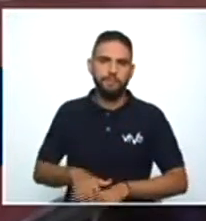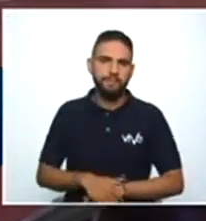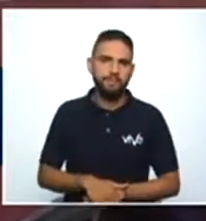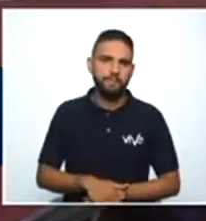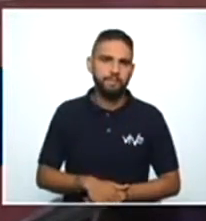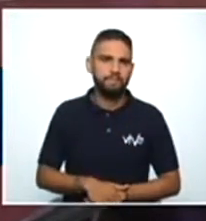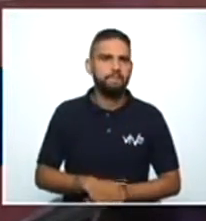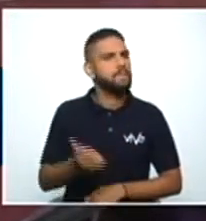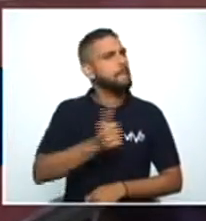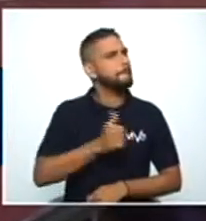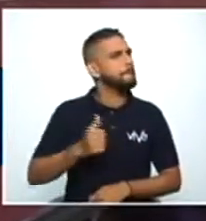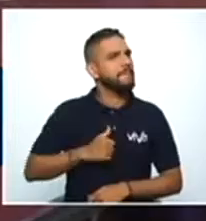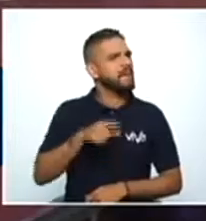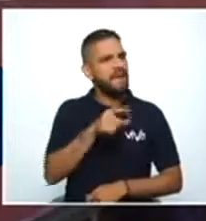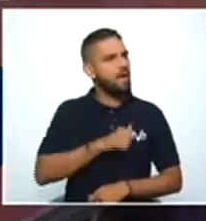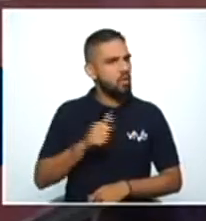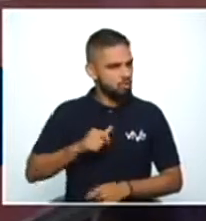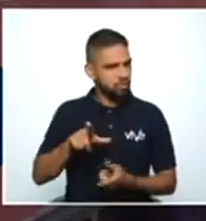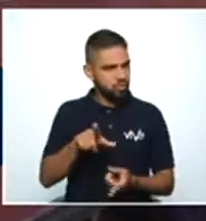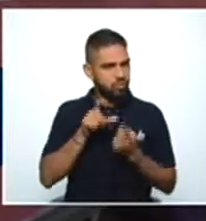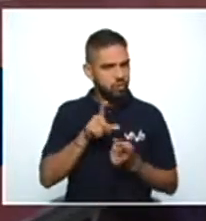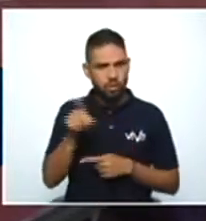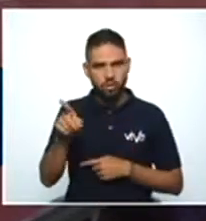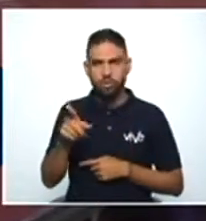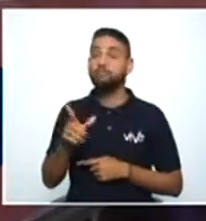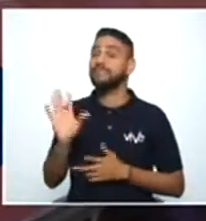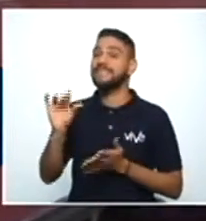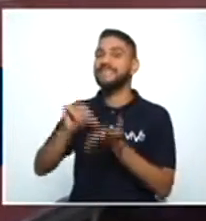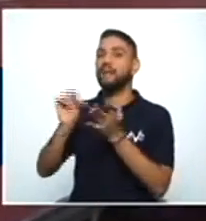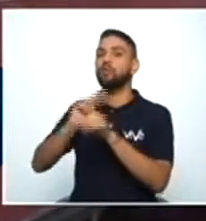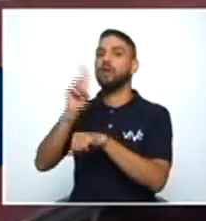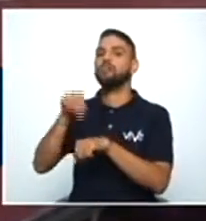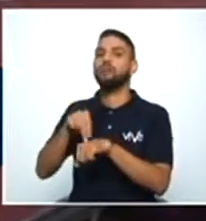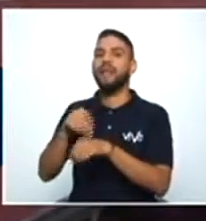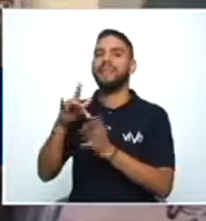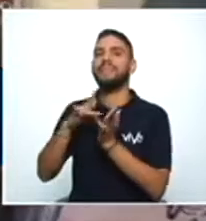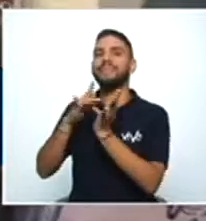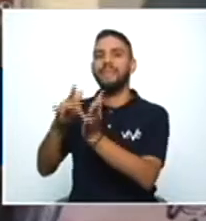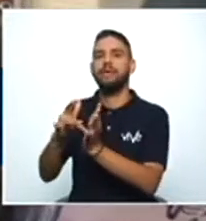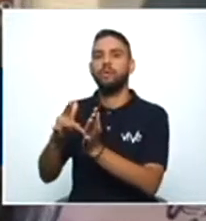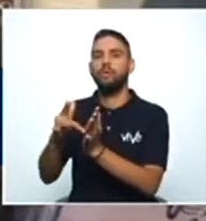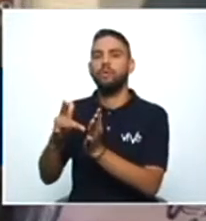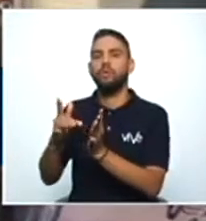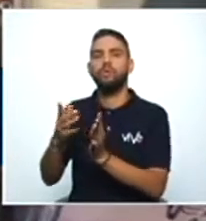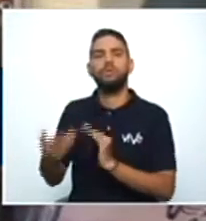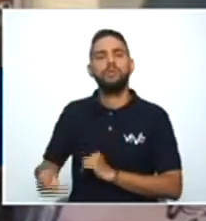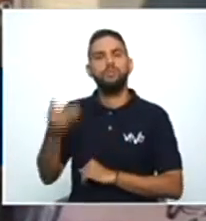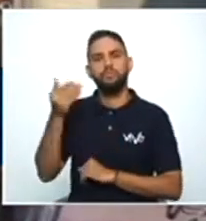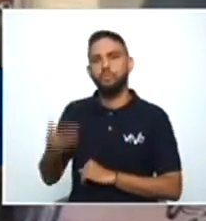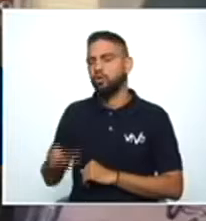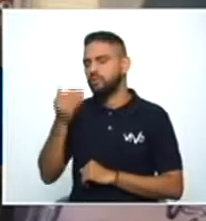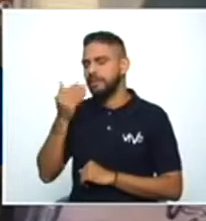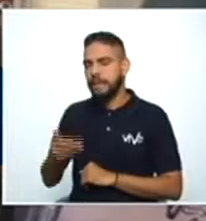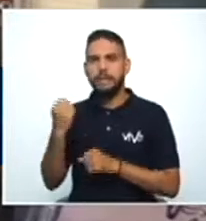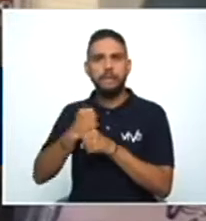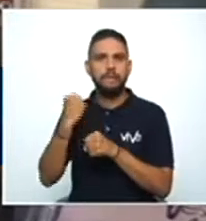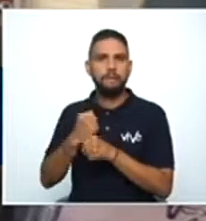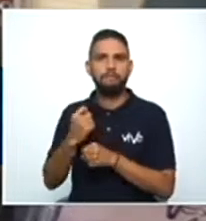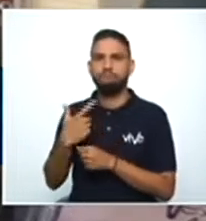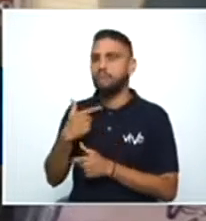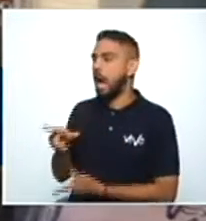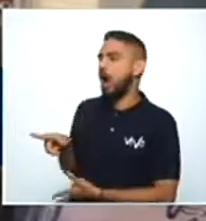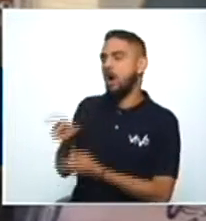cuanto cobra el cendis por apoyar a con cultura popular el centro nacional del disco un elemento fundamental nosotros no